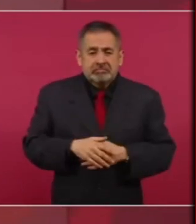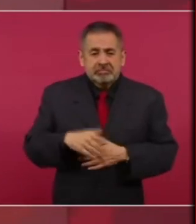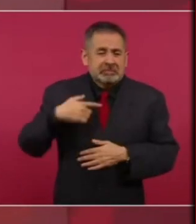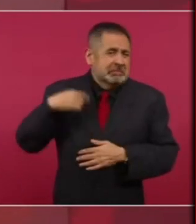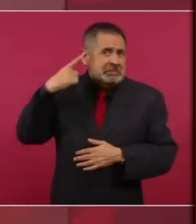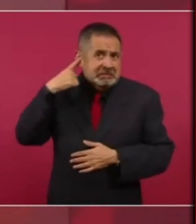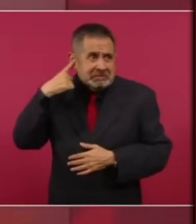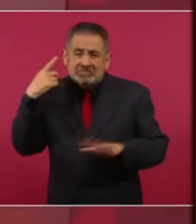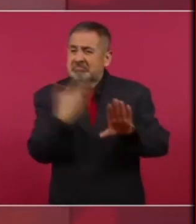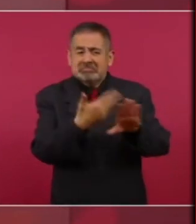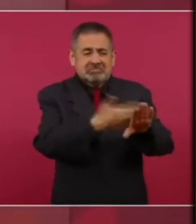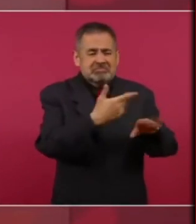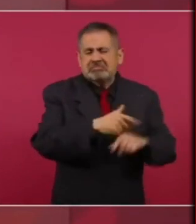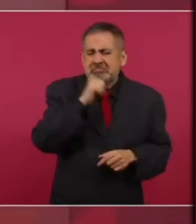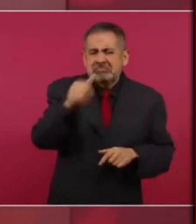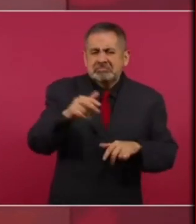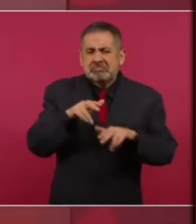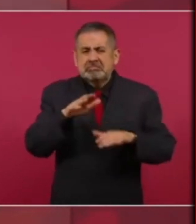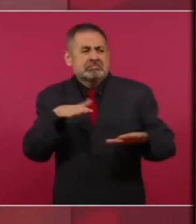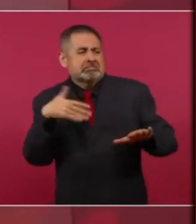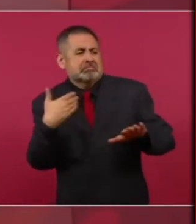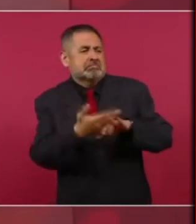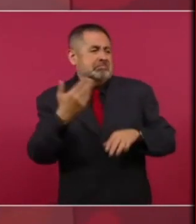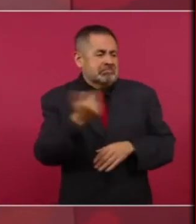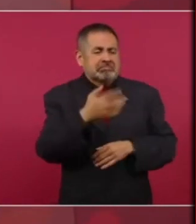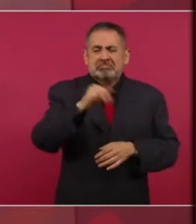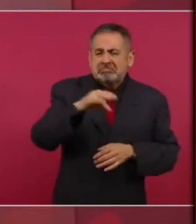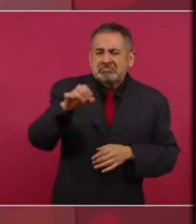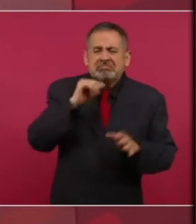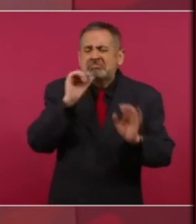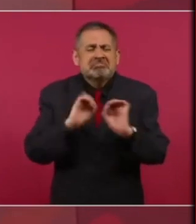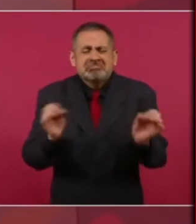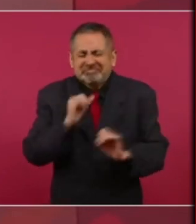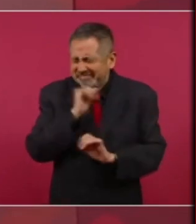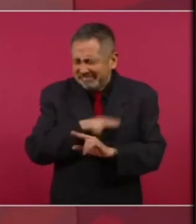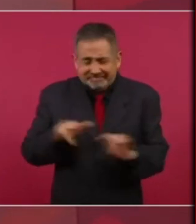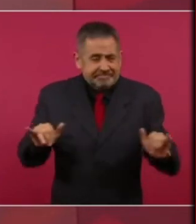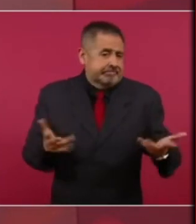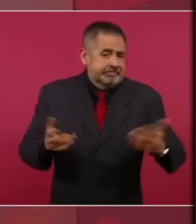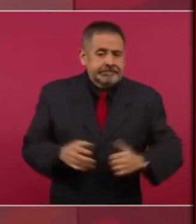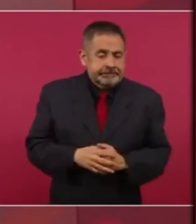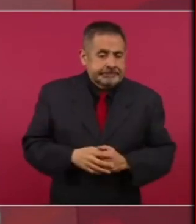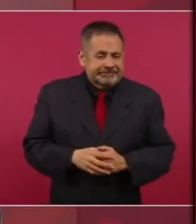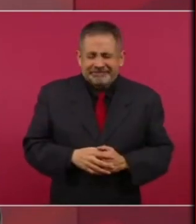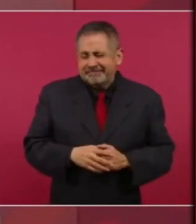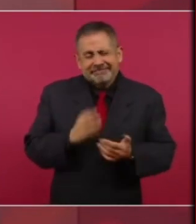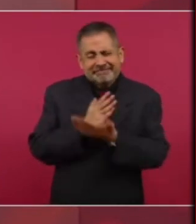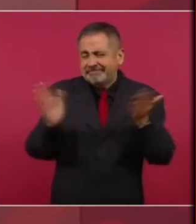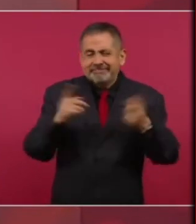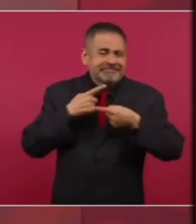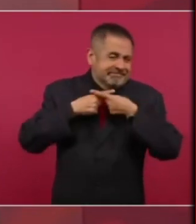acudieron a esta marcha Vamos amigos, antes de ver el mensaje que manda el presidente López Obrador,